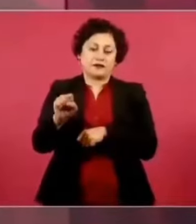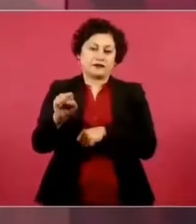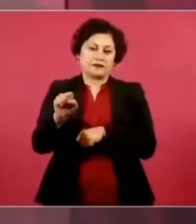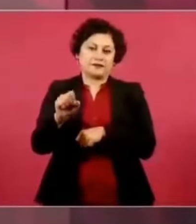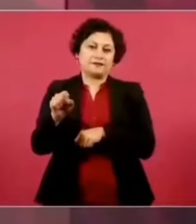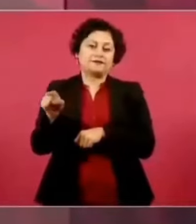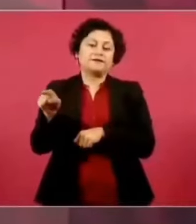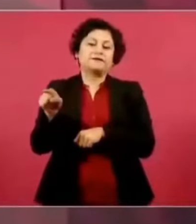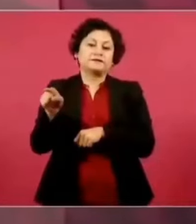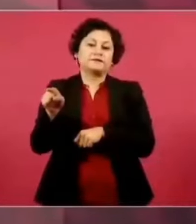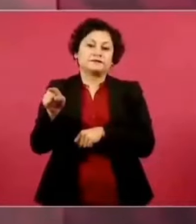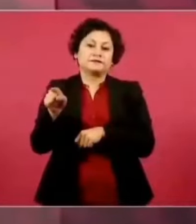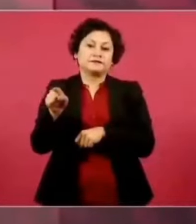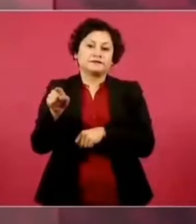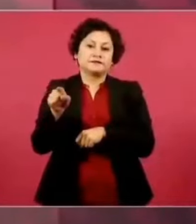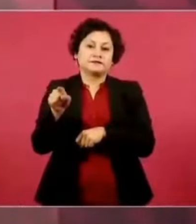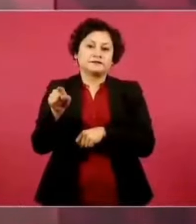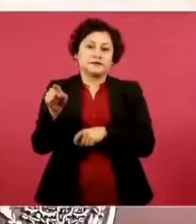se transforma